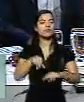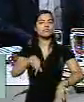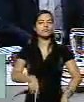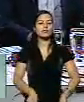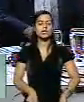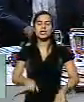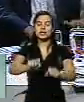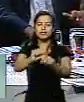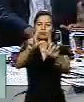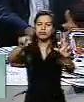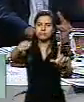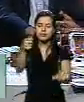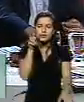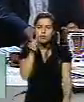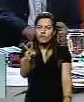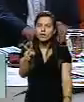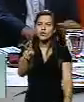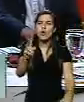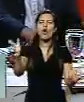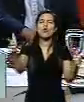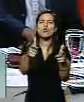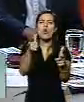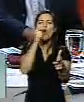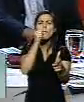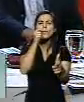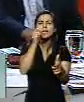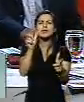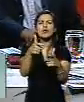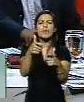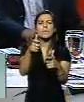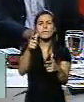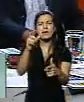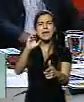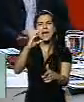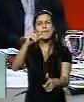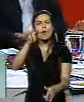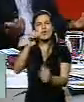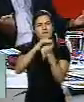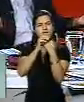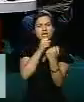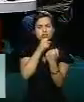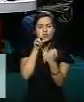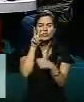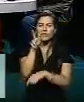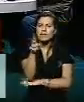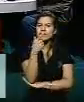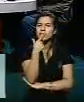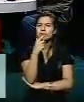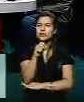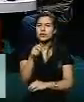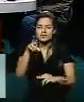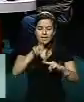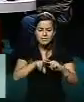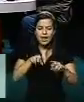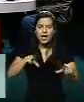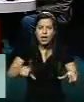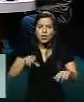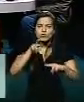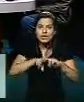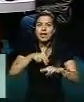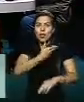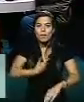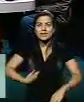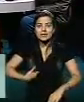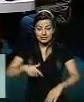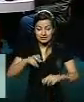diciendo, hubo un grupo de insurrectos, de bochincheros y tal. Pero ya yo estaba sentado en la silla del presidente y lo estaba viendo por la